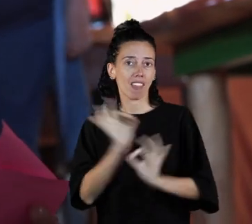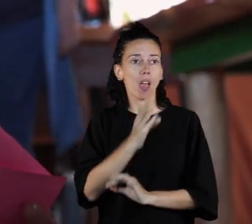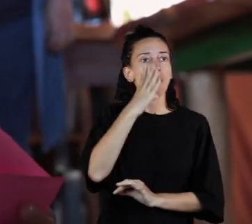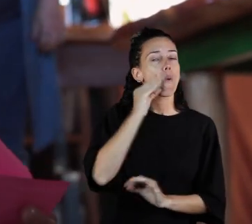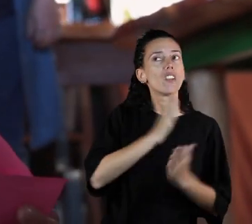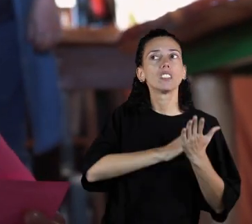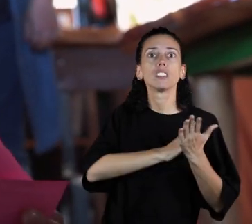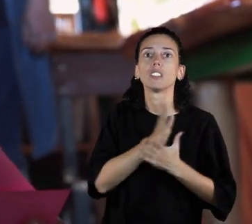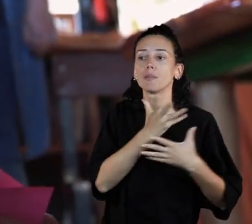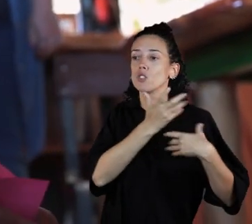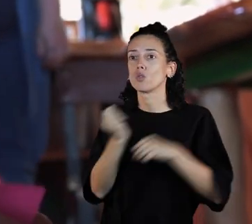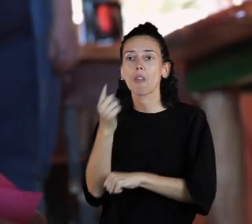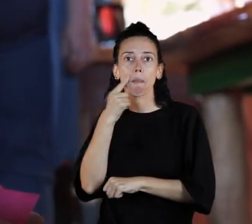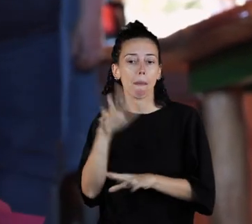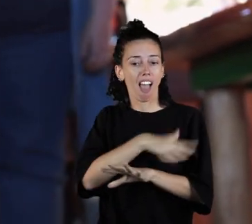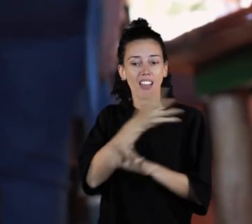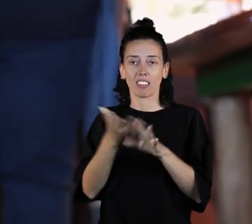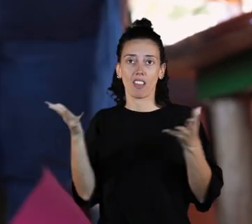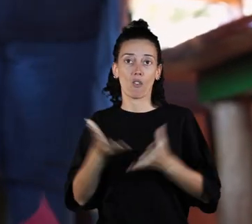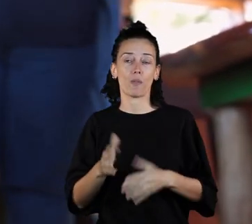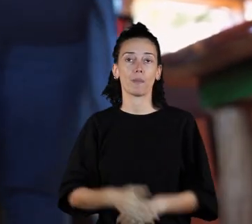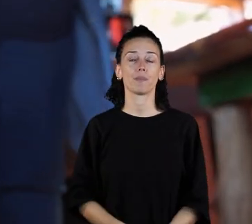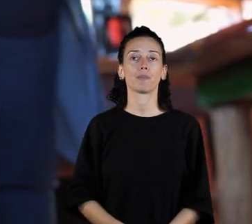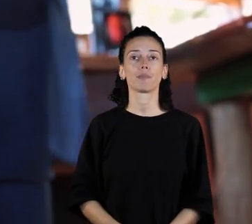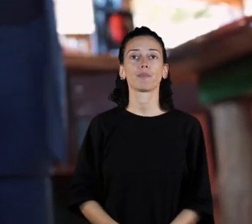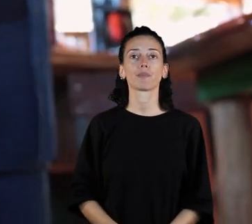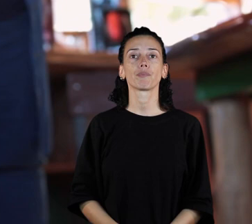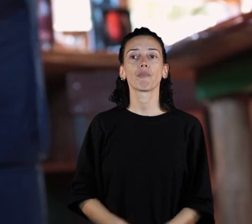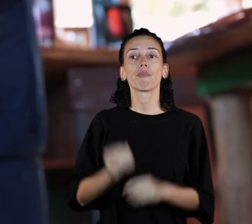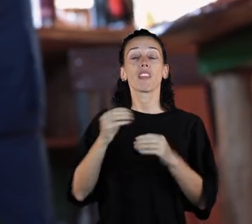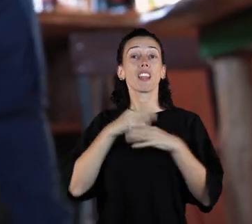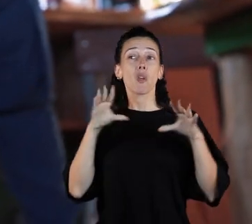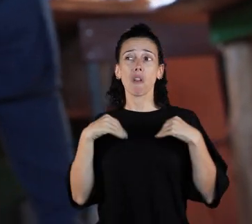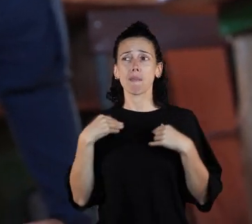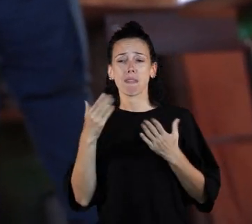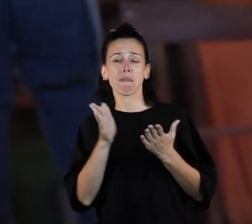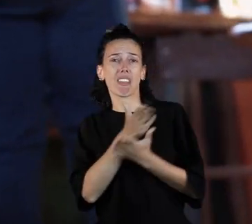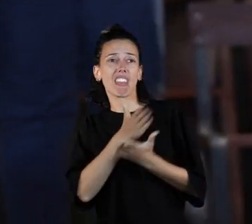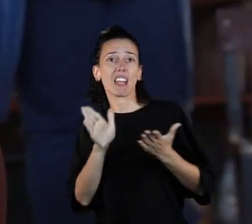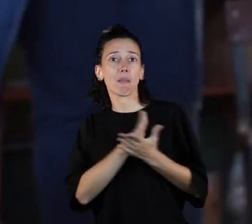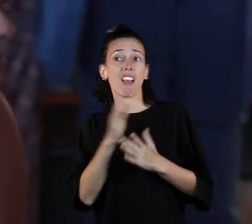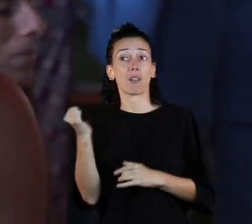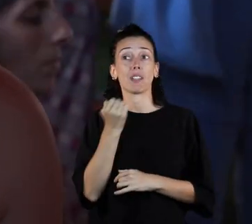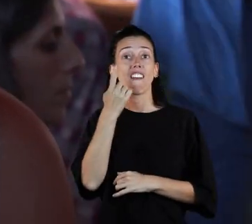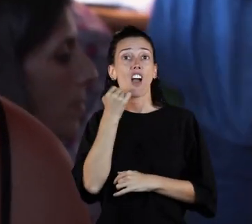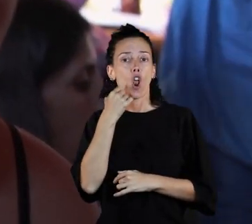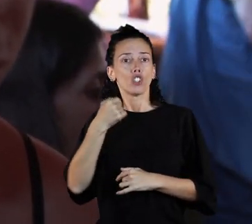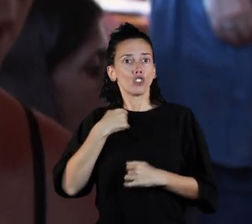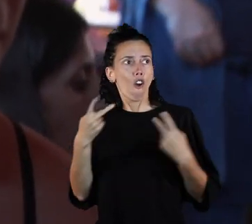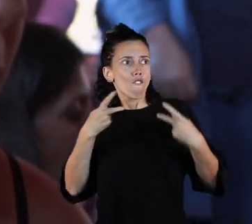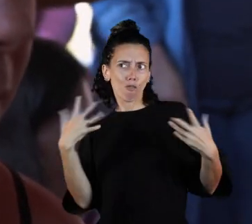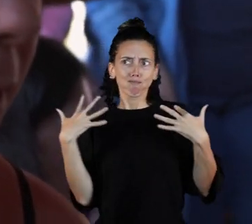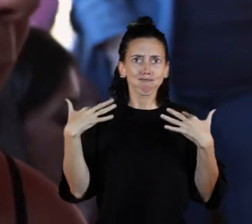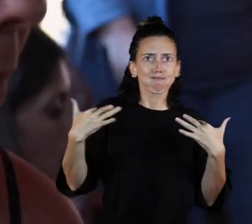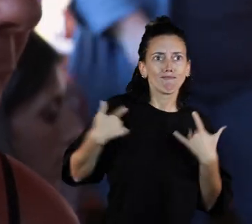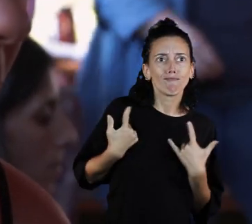Mi abuela siempre le hizo todo, hasta ahora. En la escuela me discriminaban, sobre todo los varones, por jugar bien al